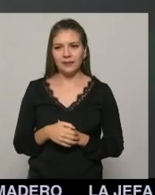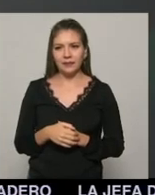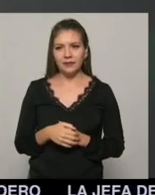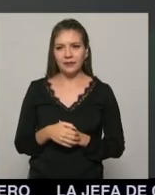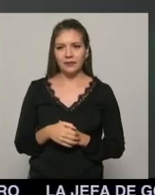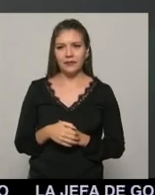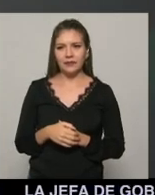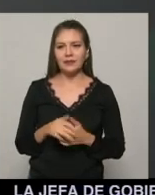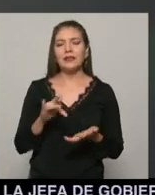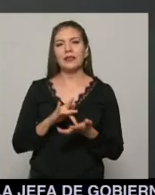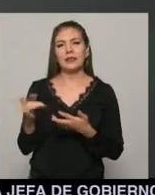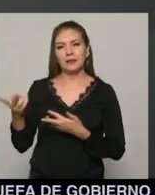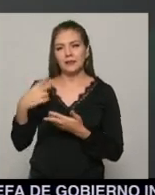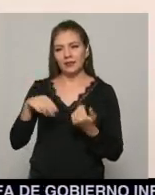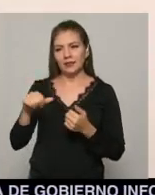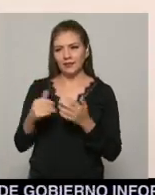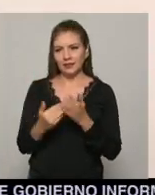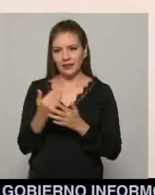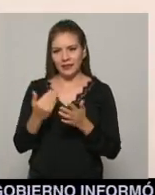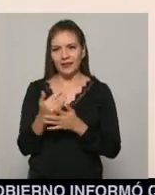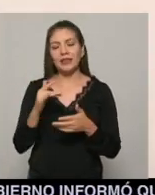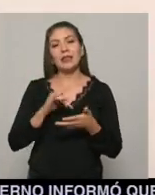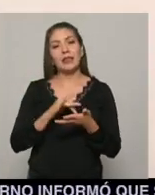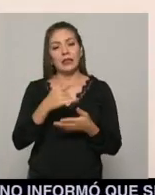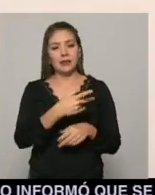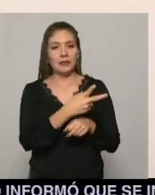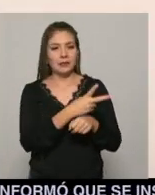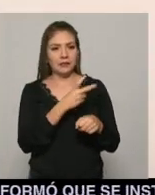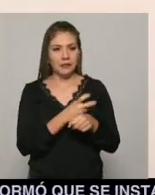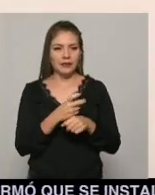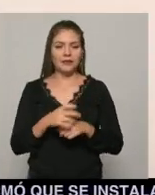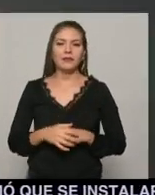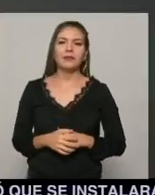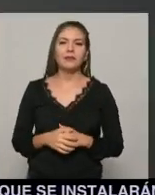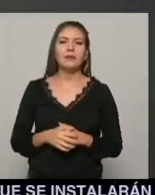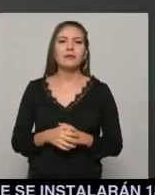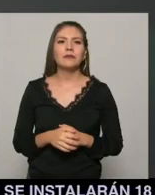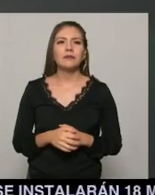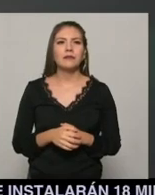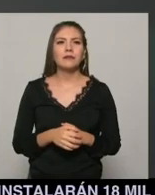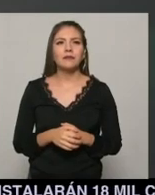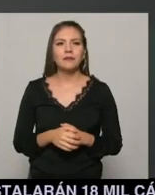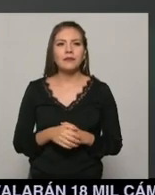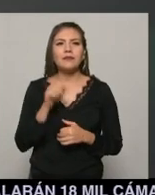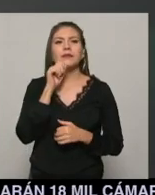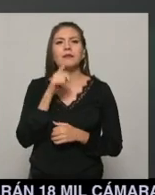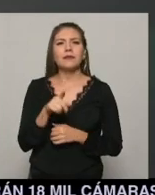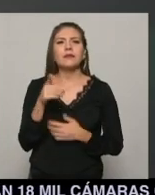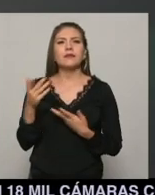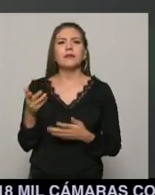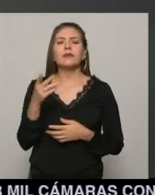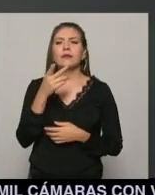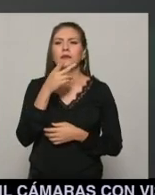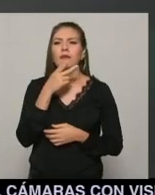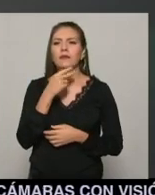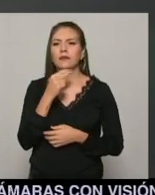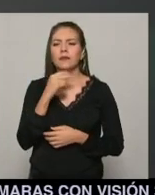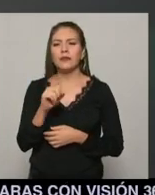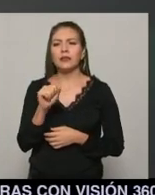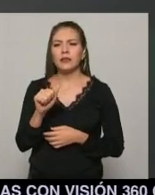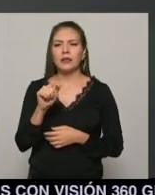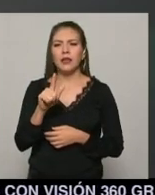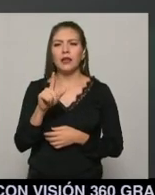presencia, Arturo, esta mañana. No, aquí de con qué, nosotros. gracias por tu invitación para tratar estos temas. También contamos con la valiosa presencia de